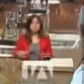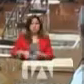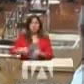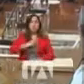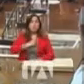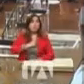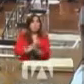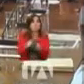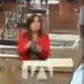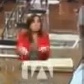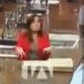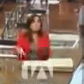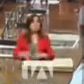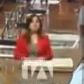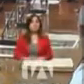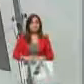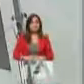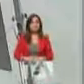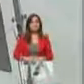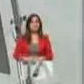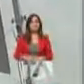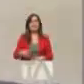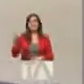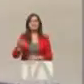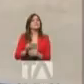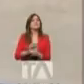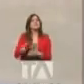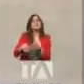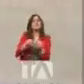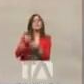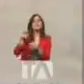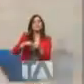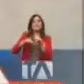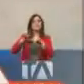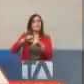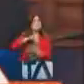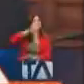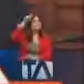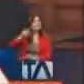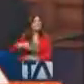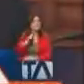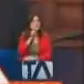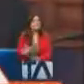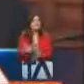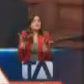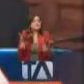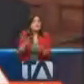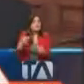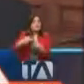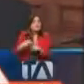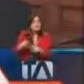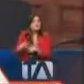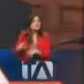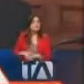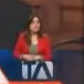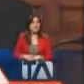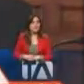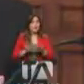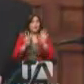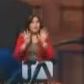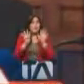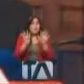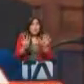Y confirmó ya cuántos son los interesados en invertir en la construcción de la refinería del Pacífico. En este momento tenemos 9